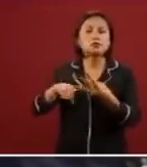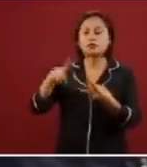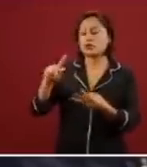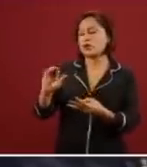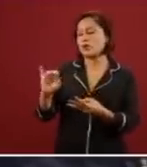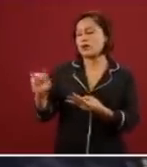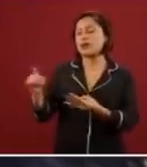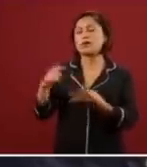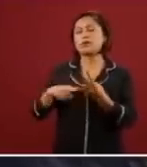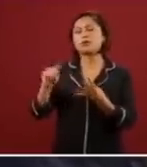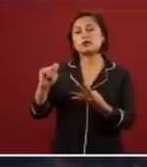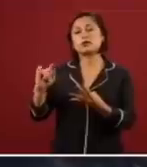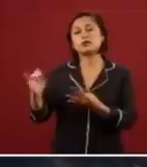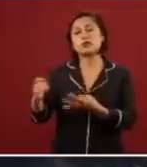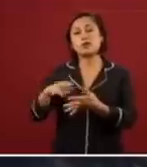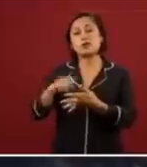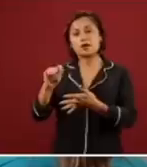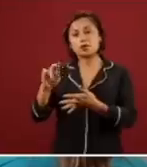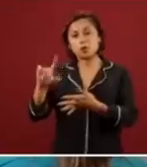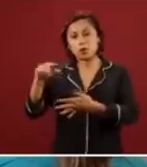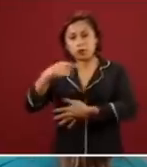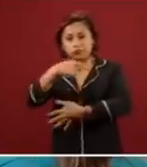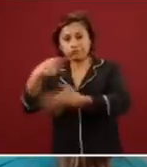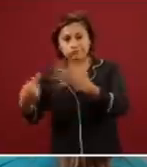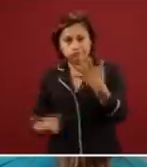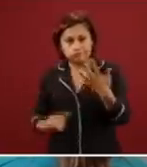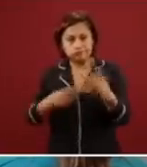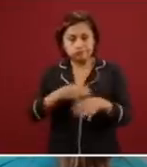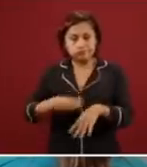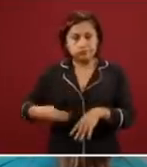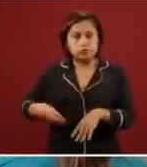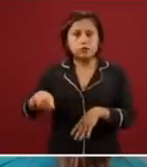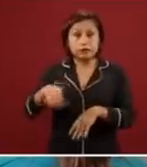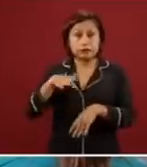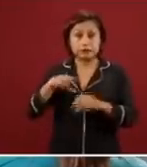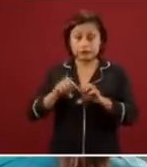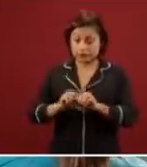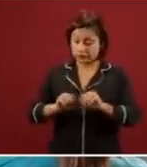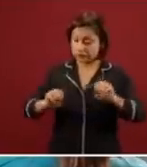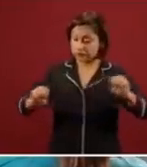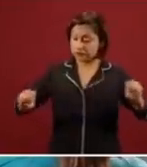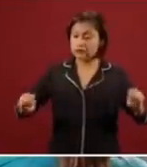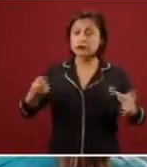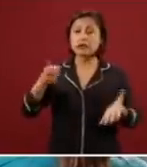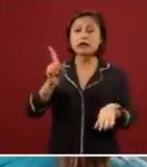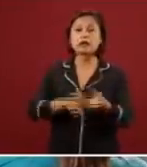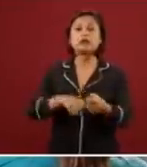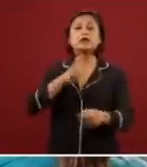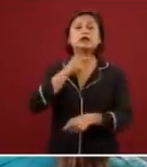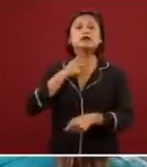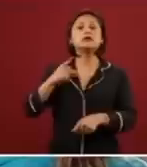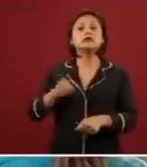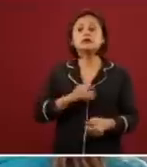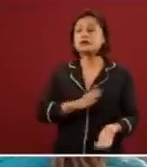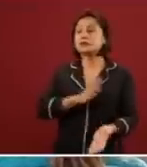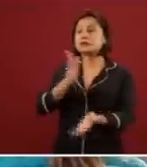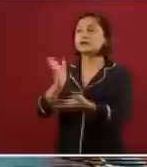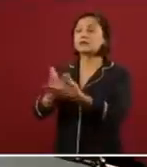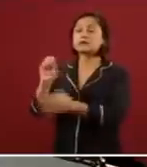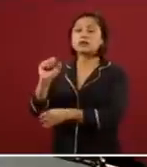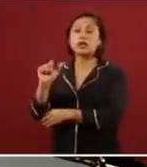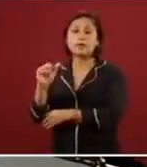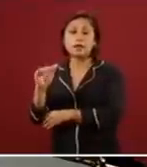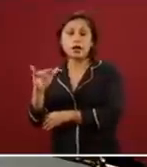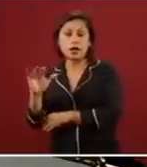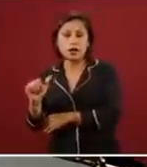Tlaulilpan, Tlaxcuapan, Tula, pues ahí pasan los ductos que vienen de Veracruz hacia Salamanca. Sí, es la primera pregunta. Se está